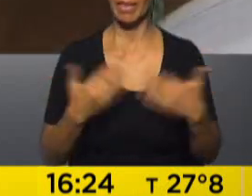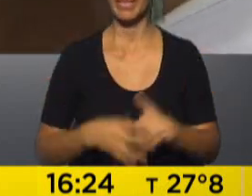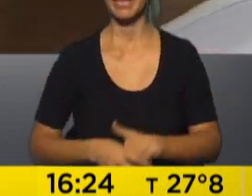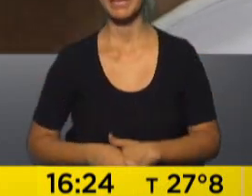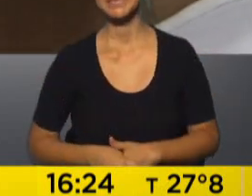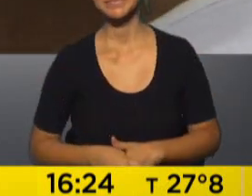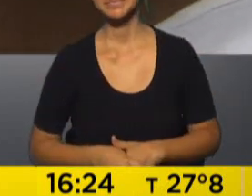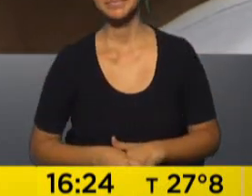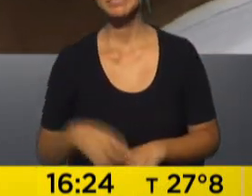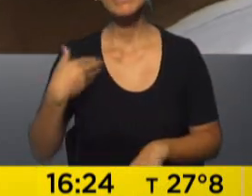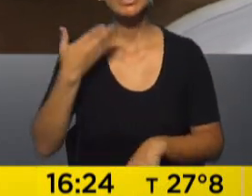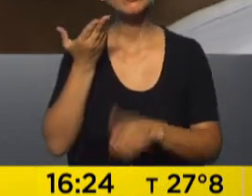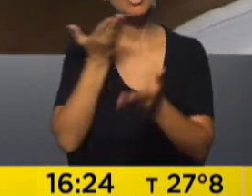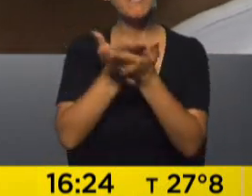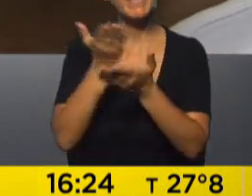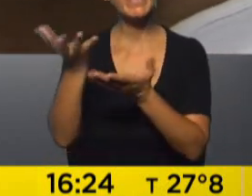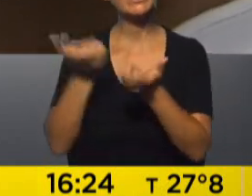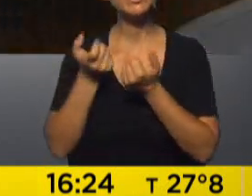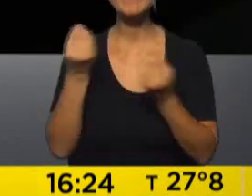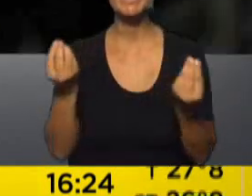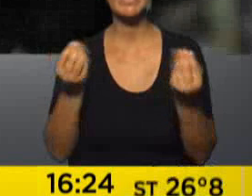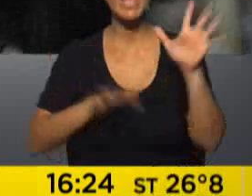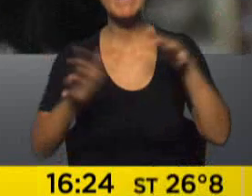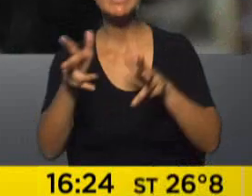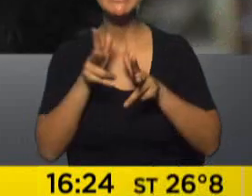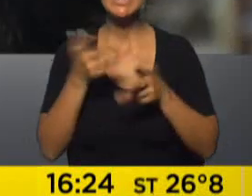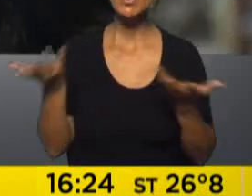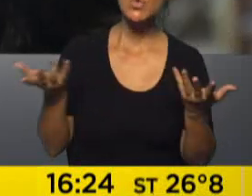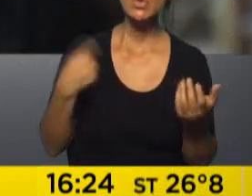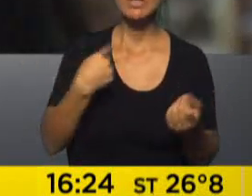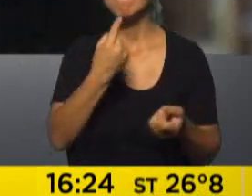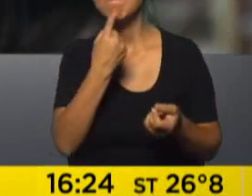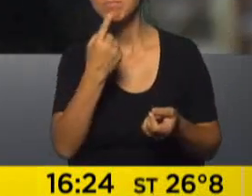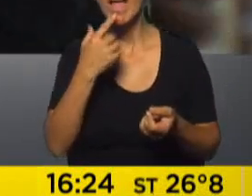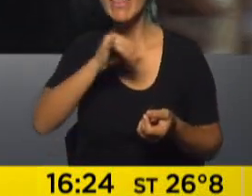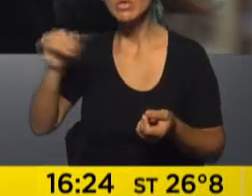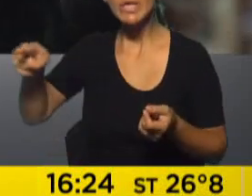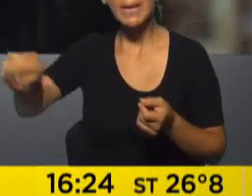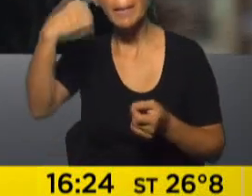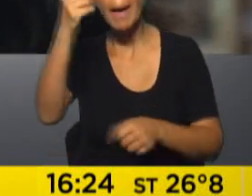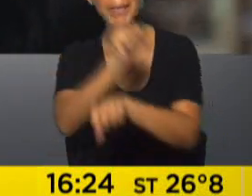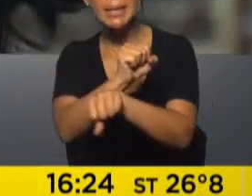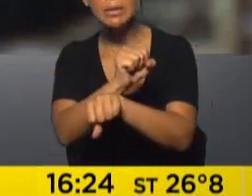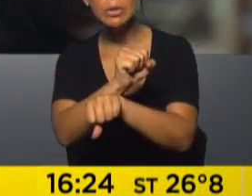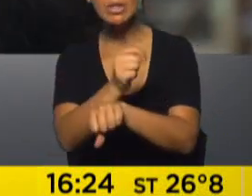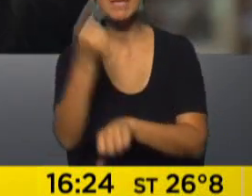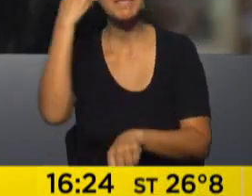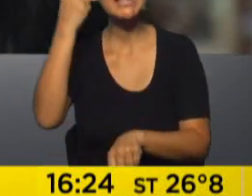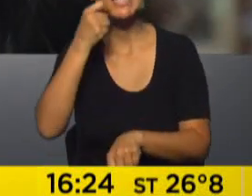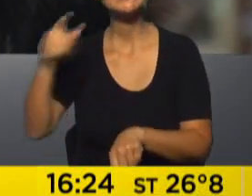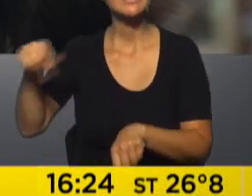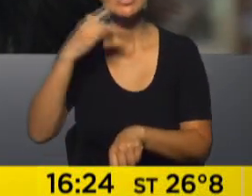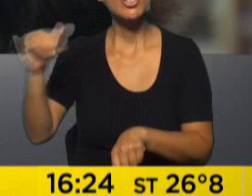Te pedí ayuda porque a veces ya te dicen, sí, pero si lo denuncio se va preso. Y si no lo denuncias, vos te vas a un